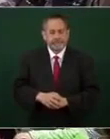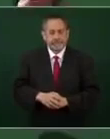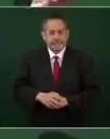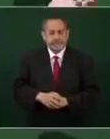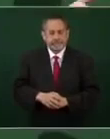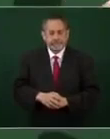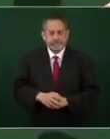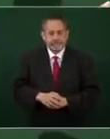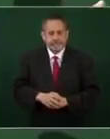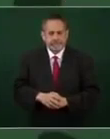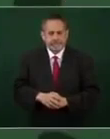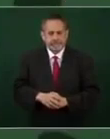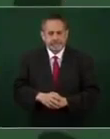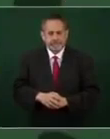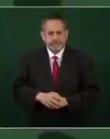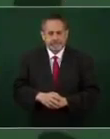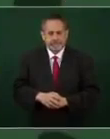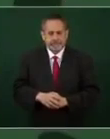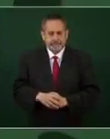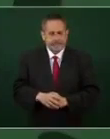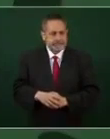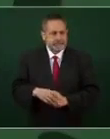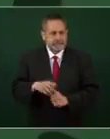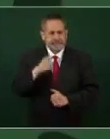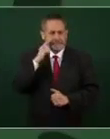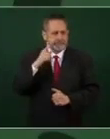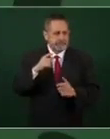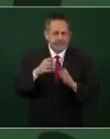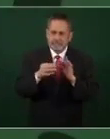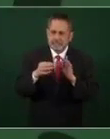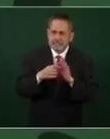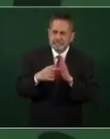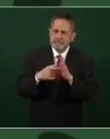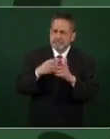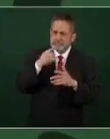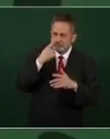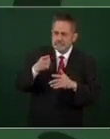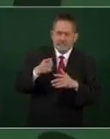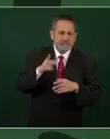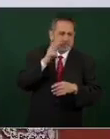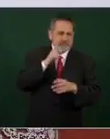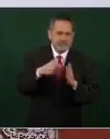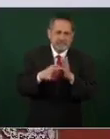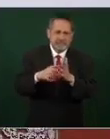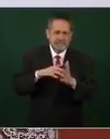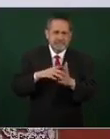exponer, de probar.